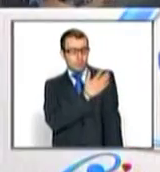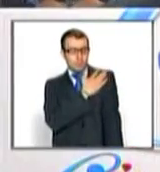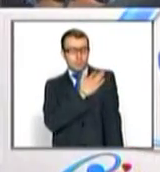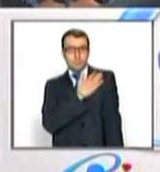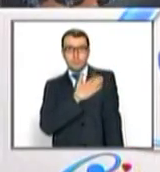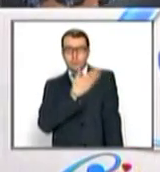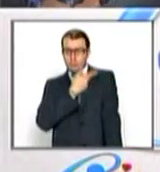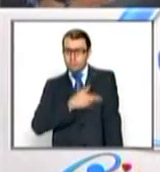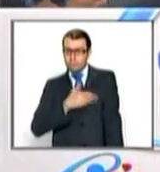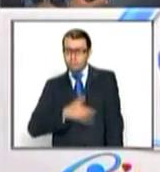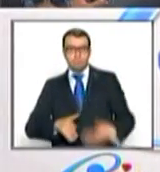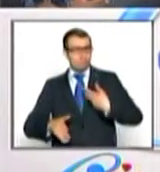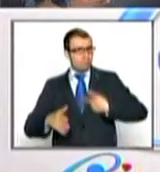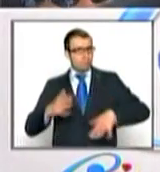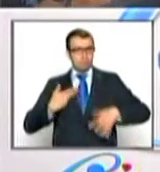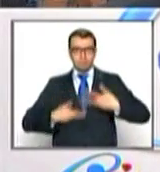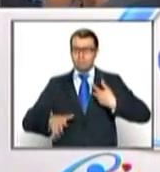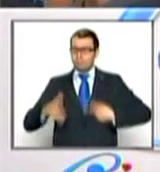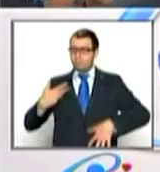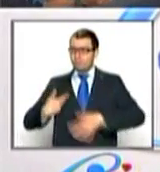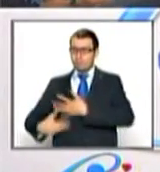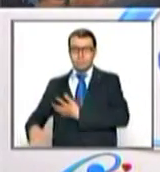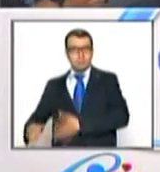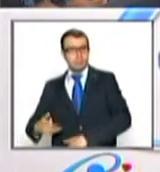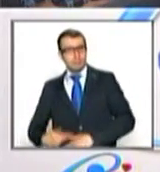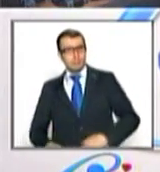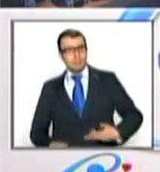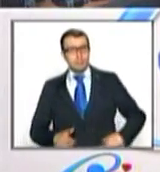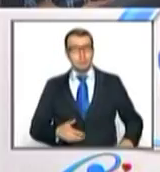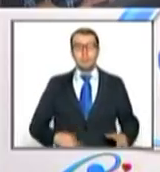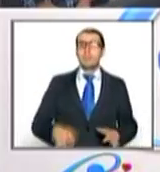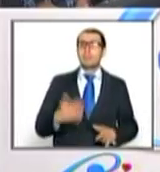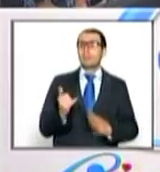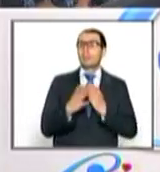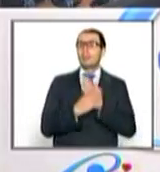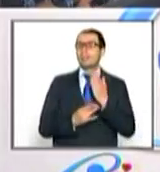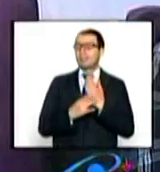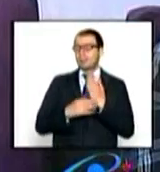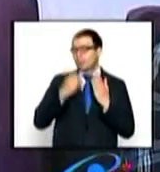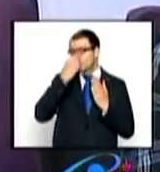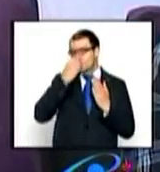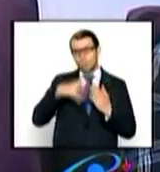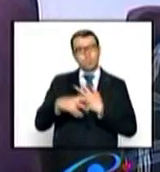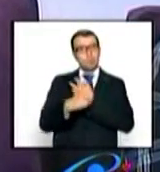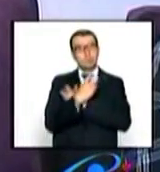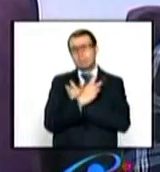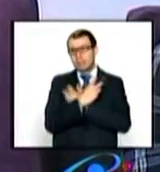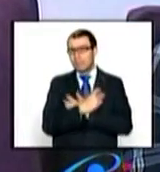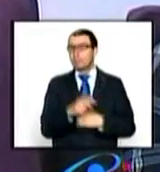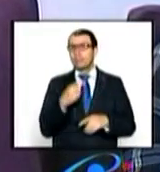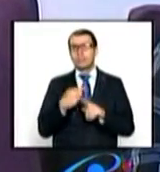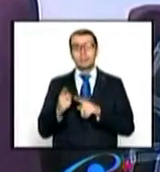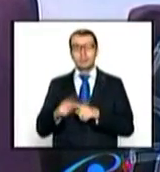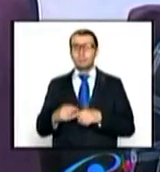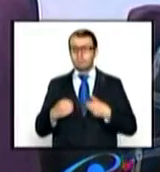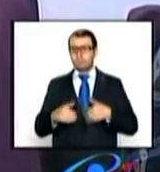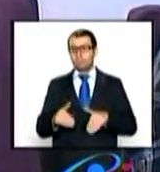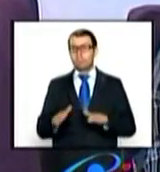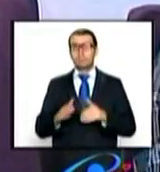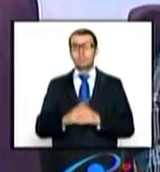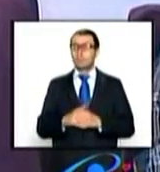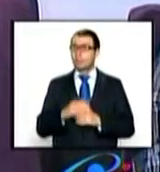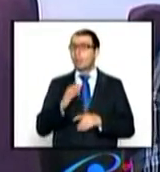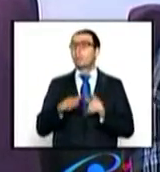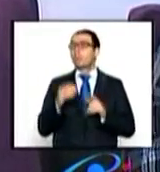o que atraen o que sacan de las células y de la matriz celular las toxinas y los metales pesados. Pues metales pesados que adquirimos